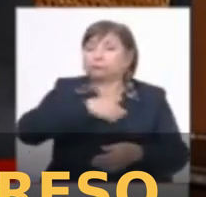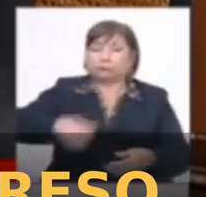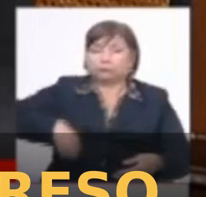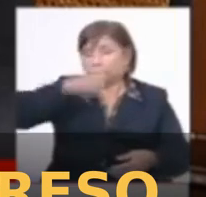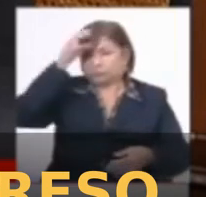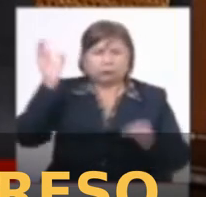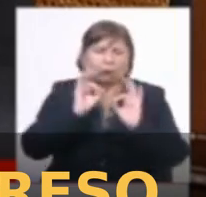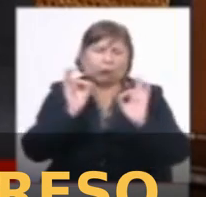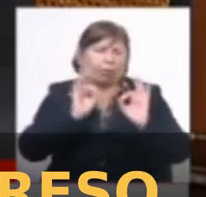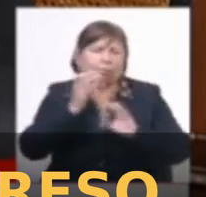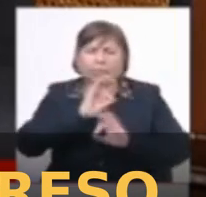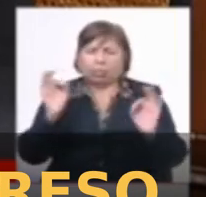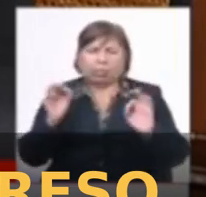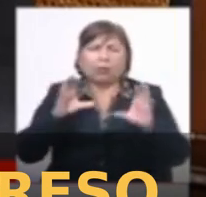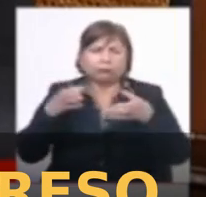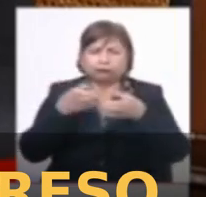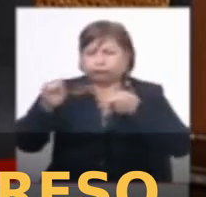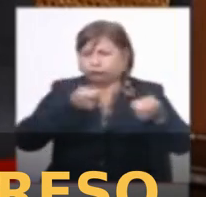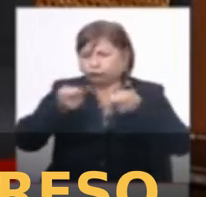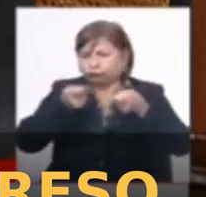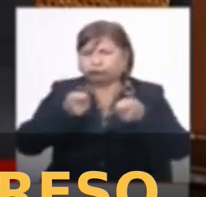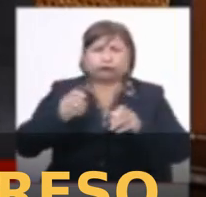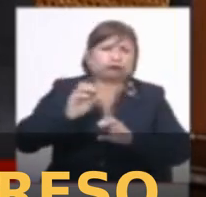pasar nada, que tenía el Congreso controlado,